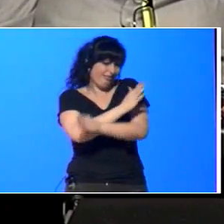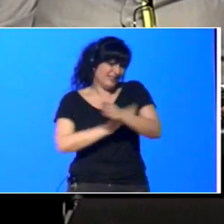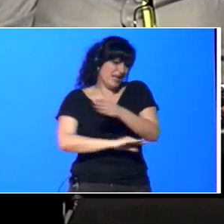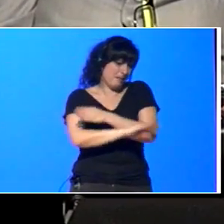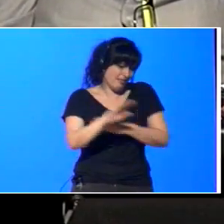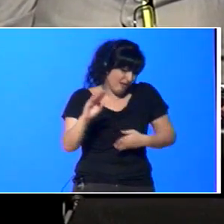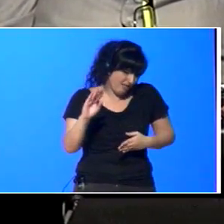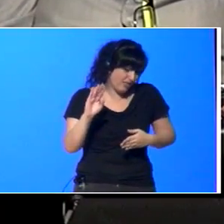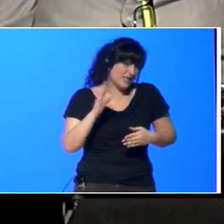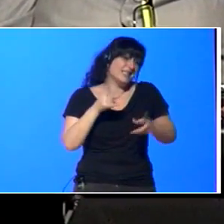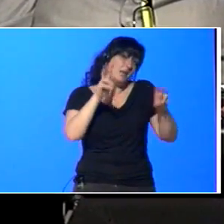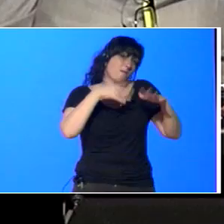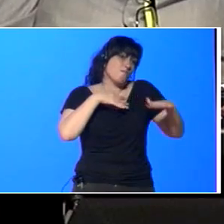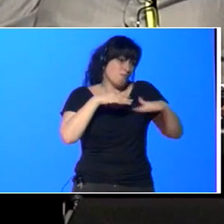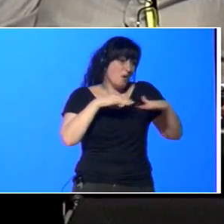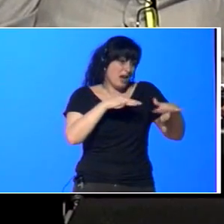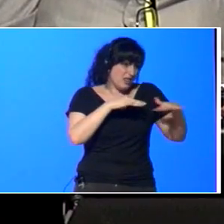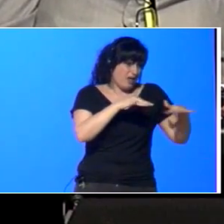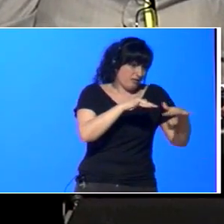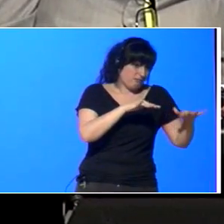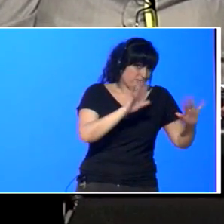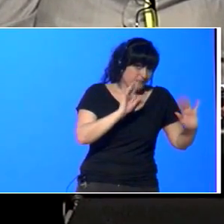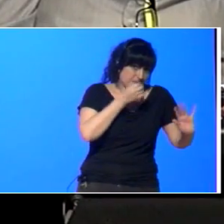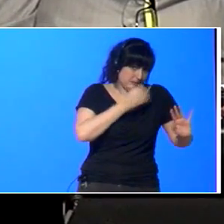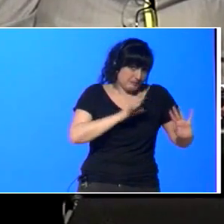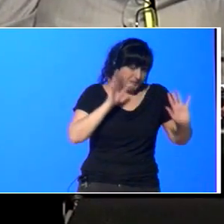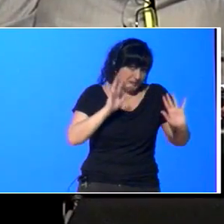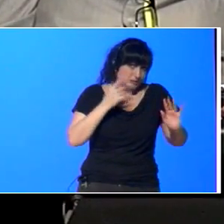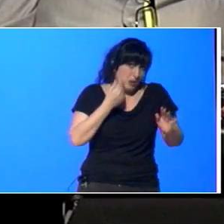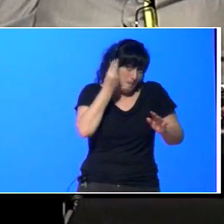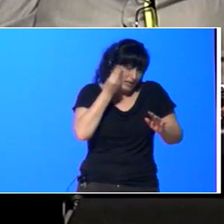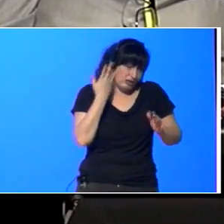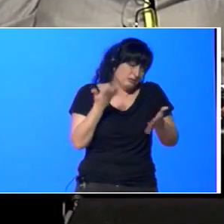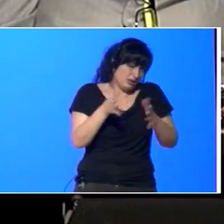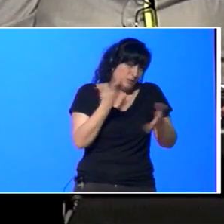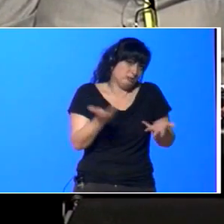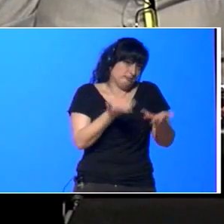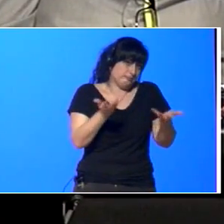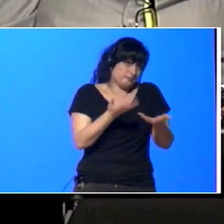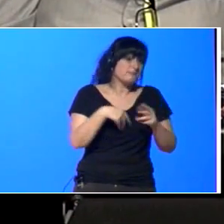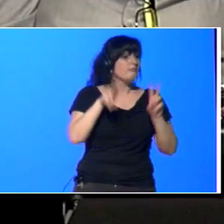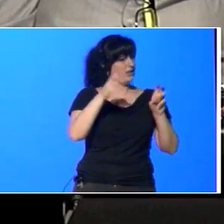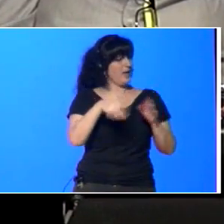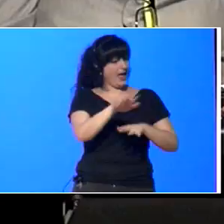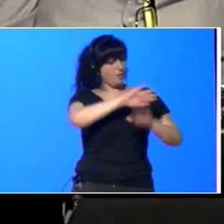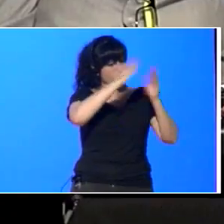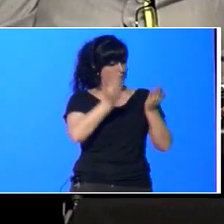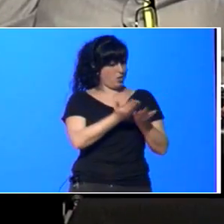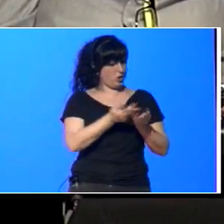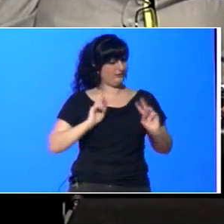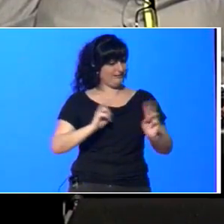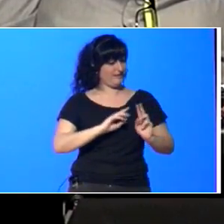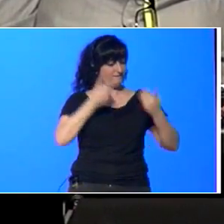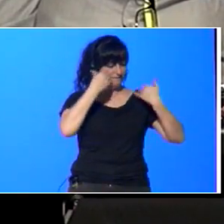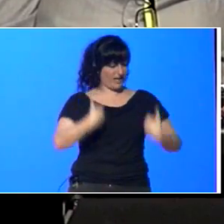una discapacidad de la movilidad, respeto otros términos, pero bueno, creo que es objetiva, y del mundo de la actividad física trabajamos con capacidades